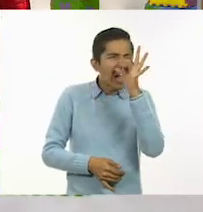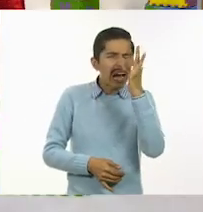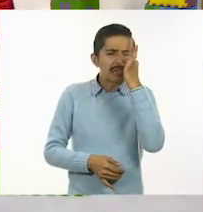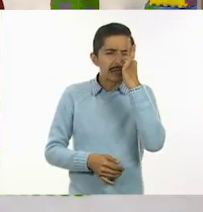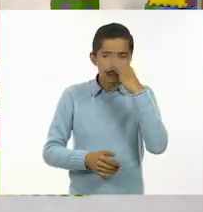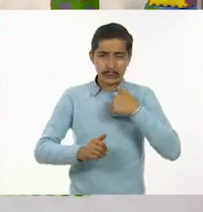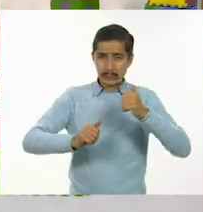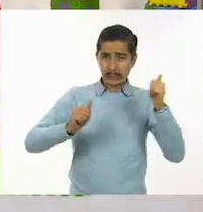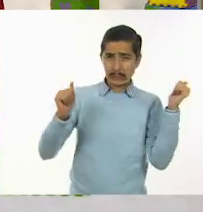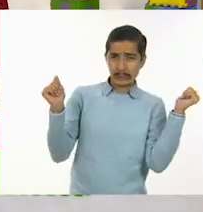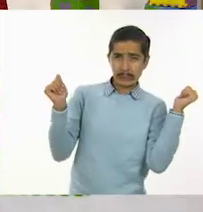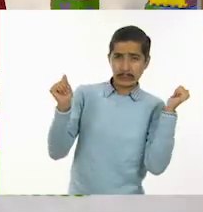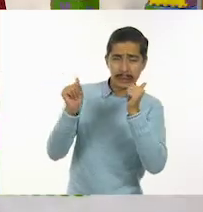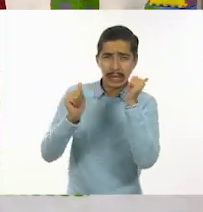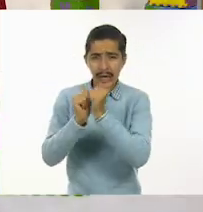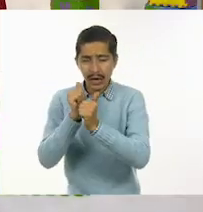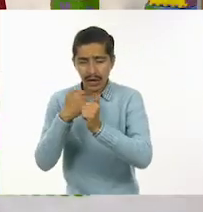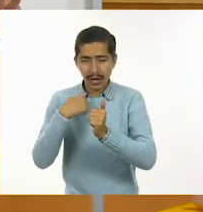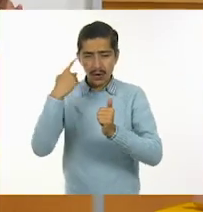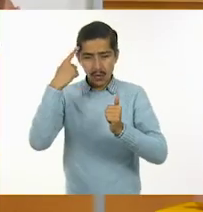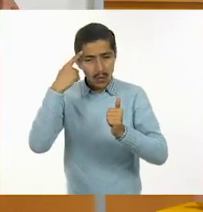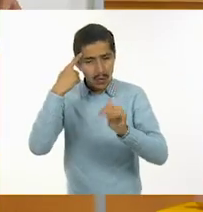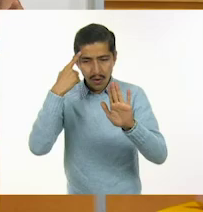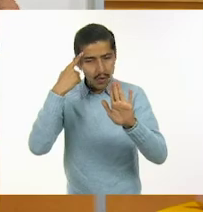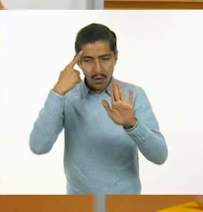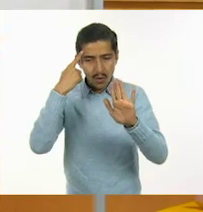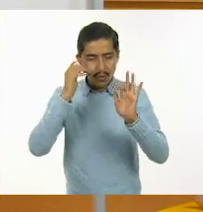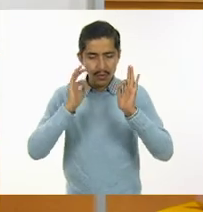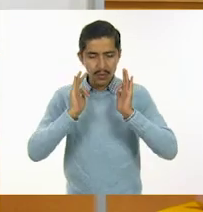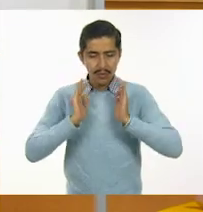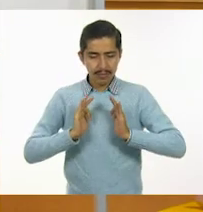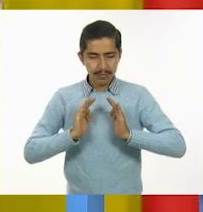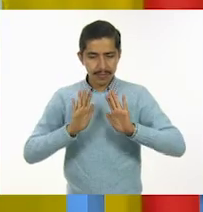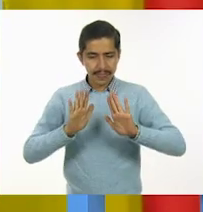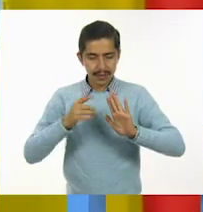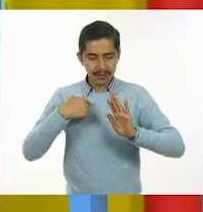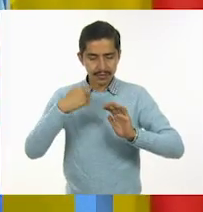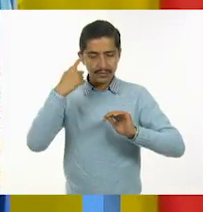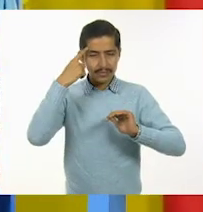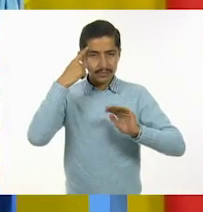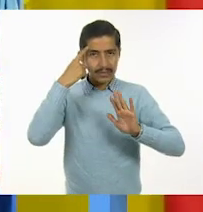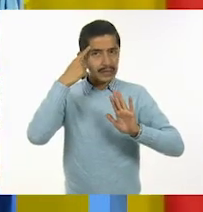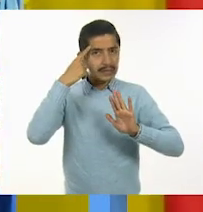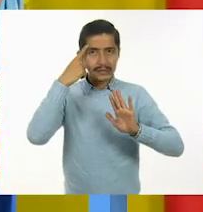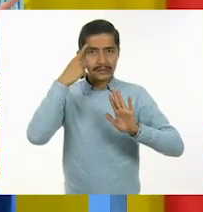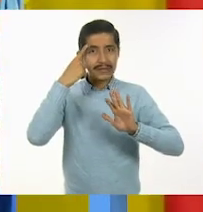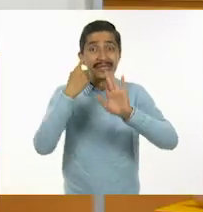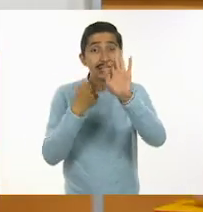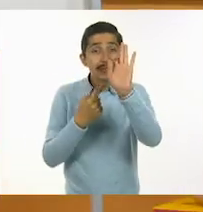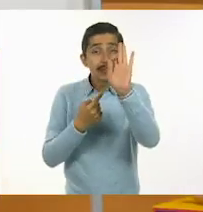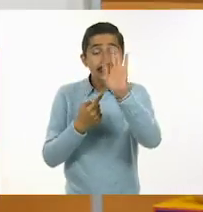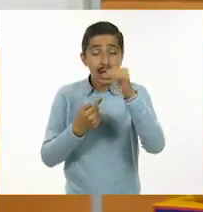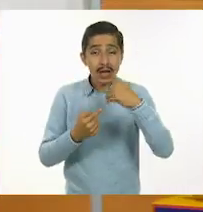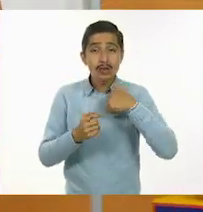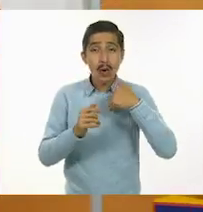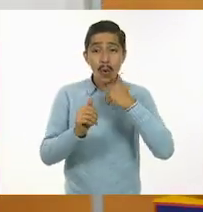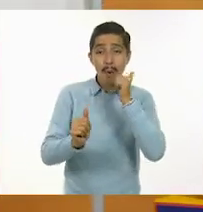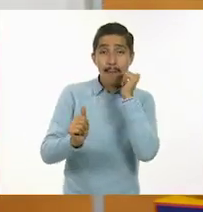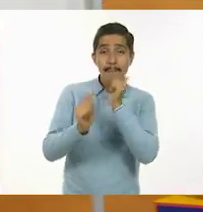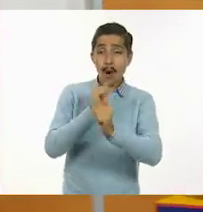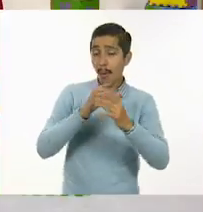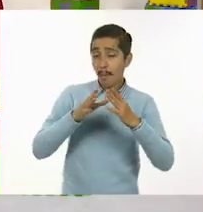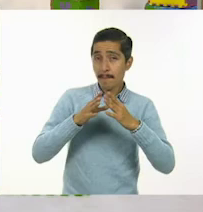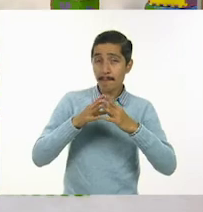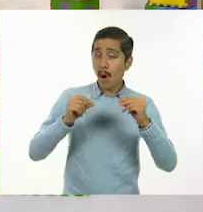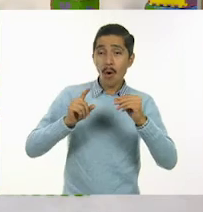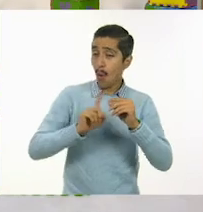correr. Y me tranquilicé y dije, no. ¿Respiraste? No. No, respiraste. Dije, si corro, voy a dejar a Eugenio y entonces a